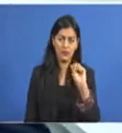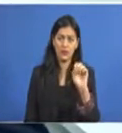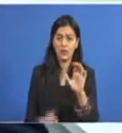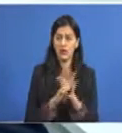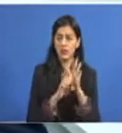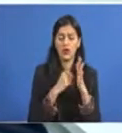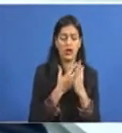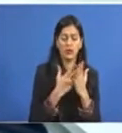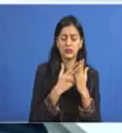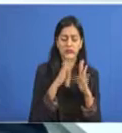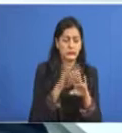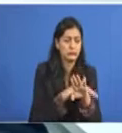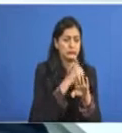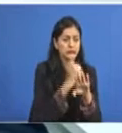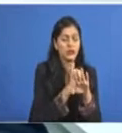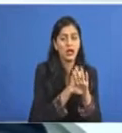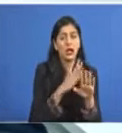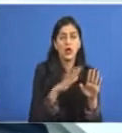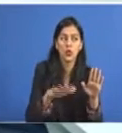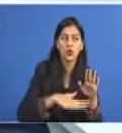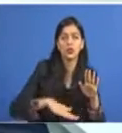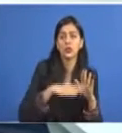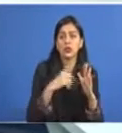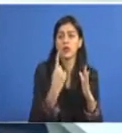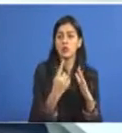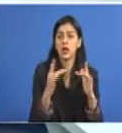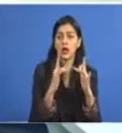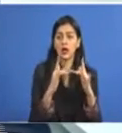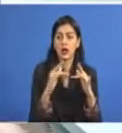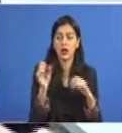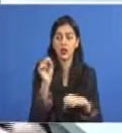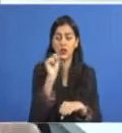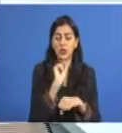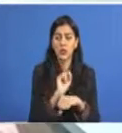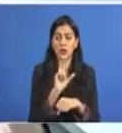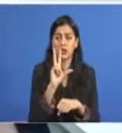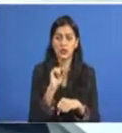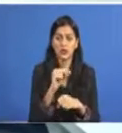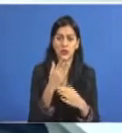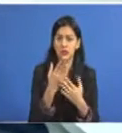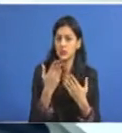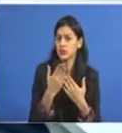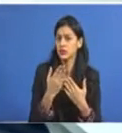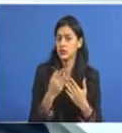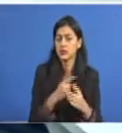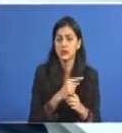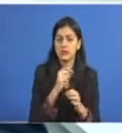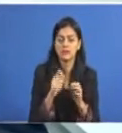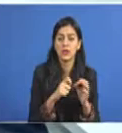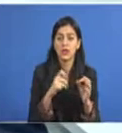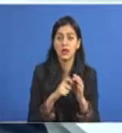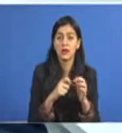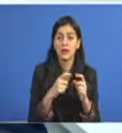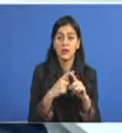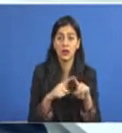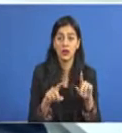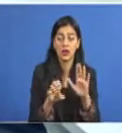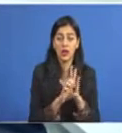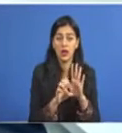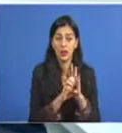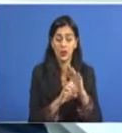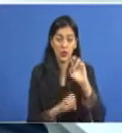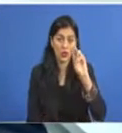contenido, el contexto, que en una red social no están muy a forma y muy completo, sin embargo una página desarrollada que